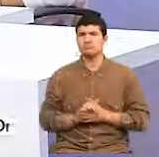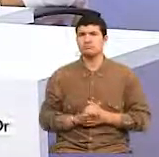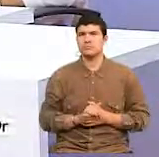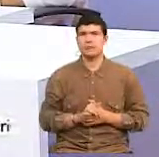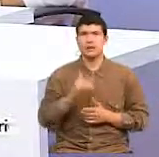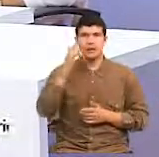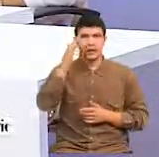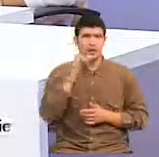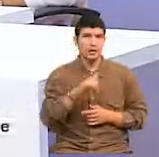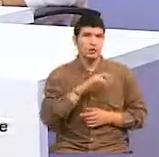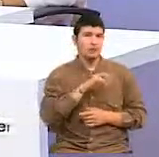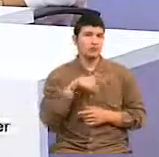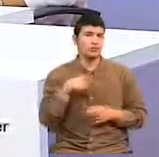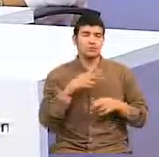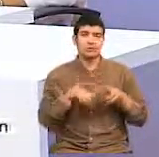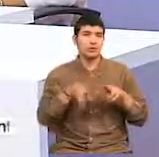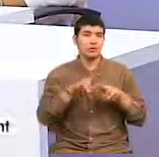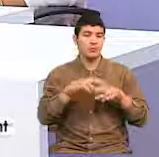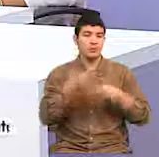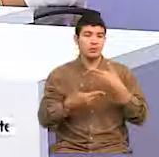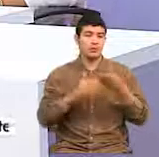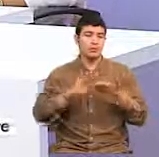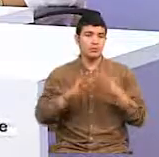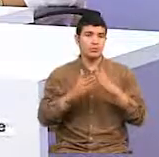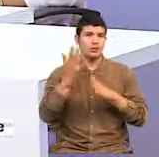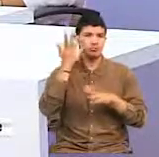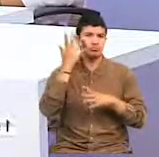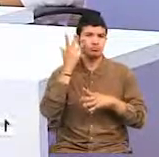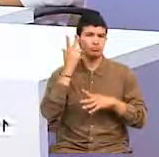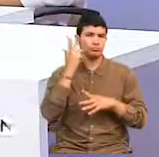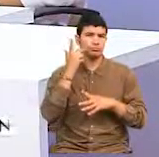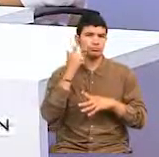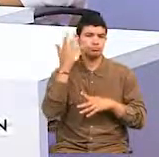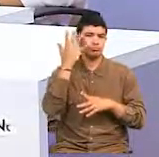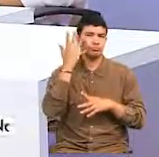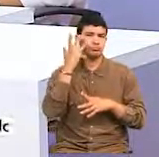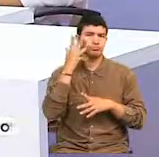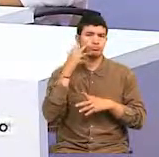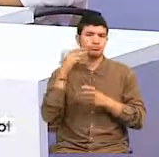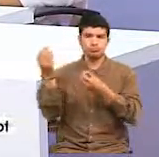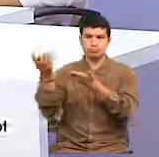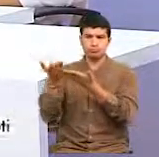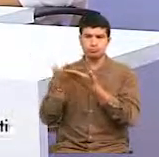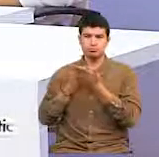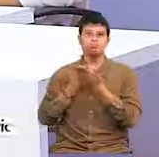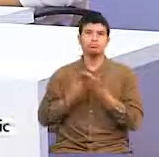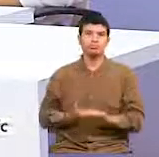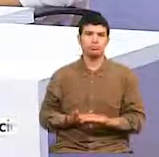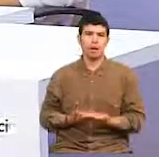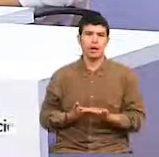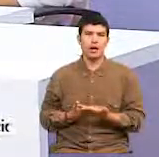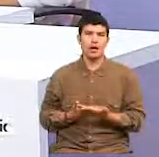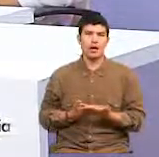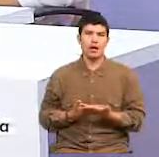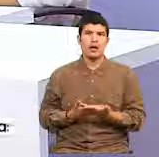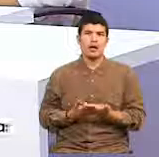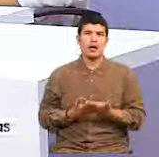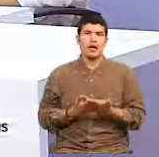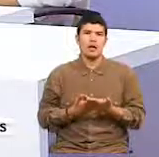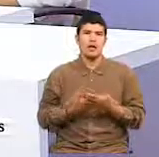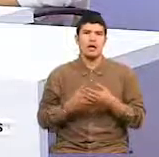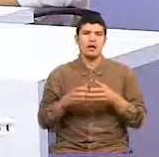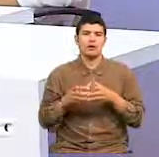Creo que para nosotros es normal. Día a día se nos entregan guerrilleros de una u otro